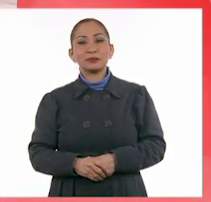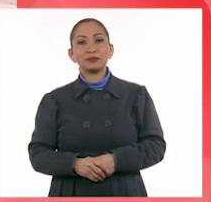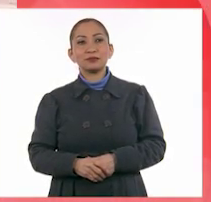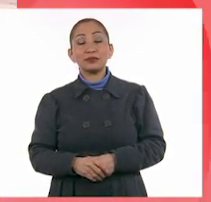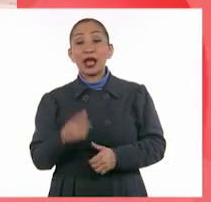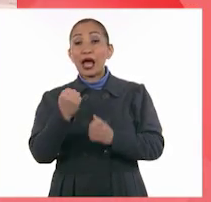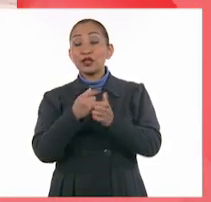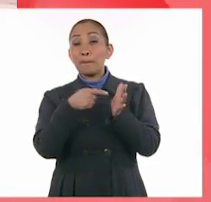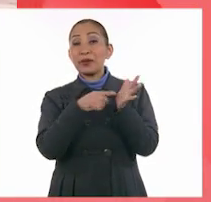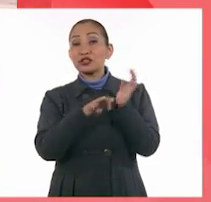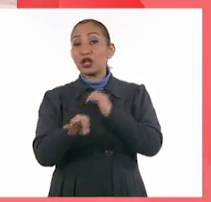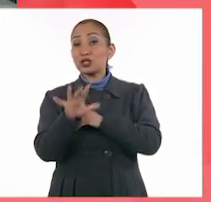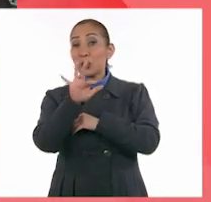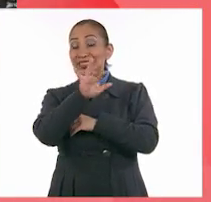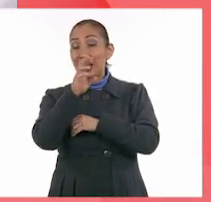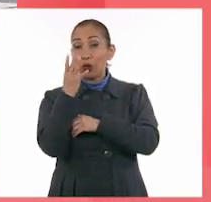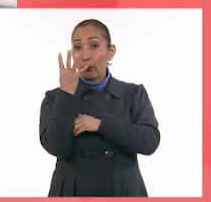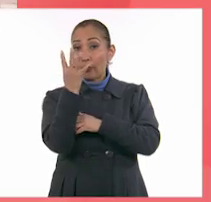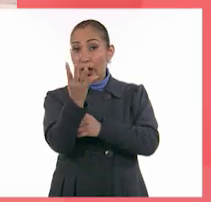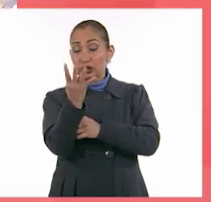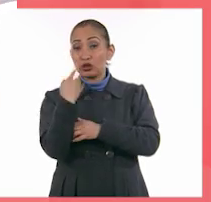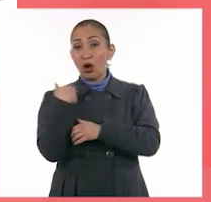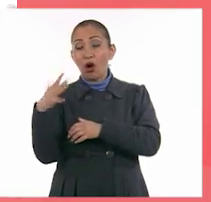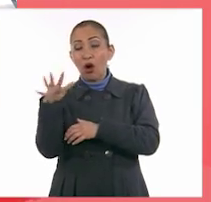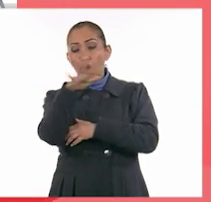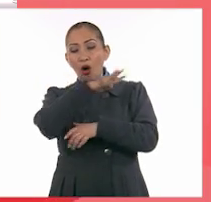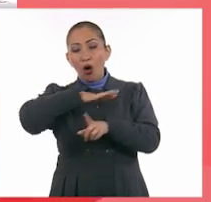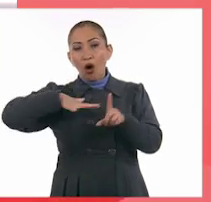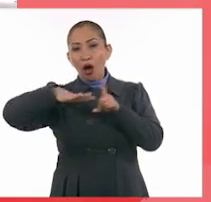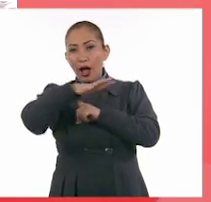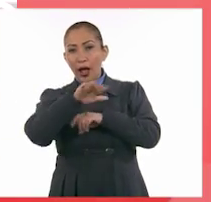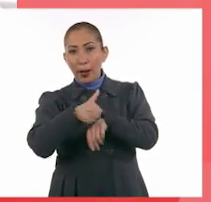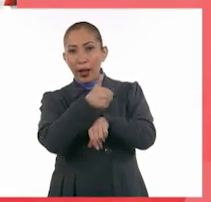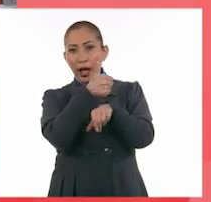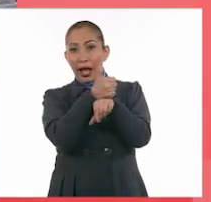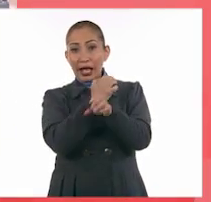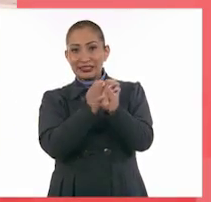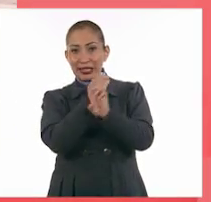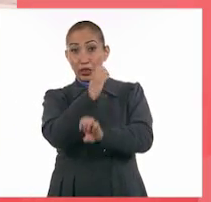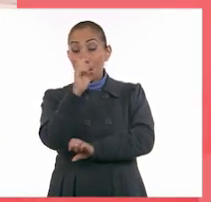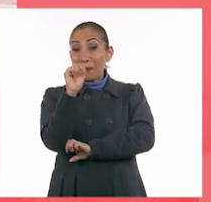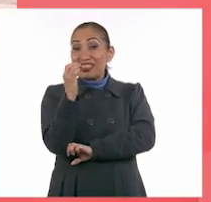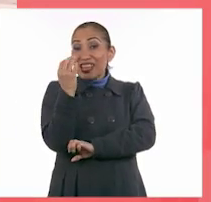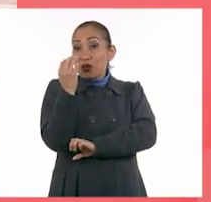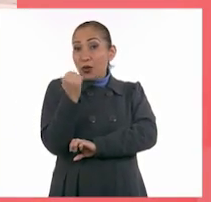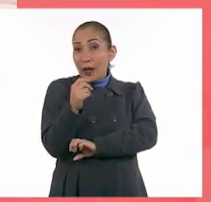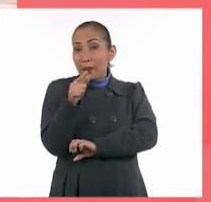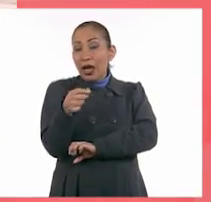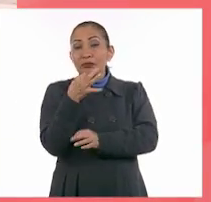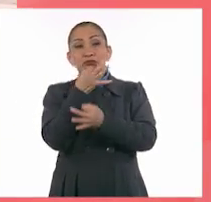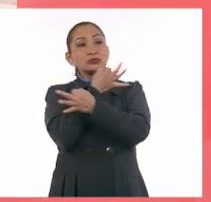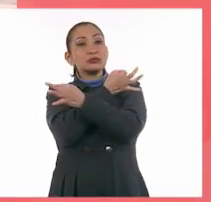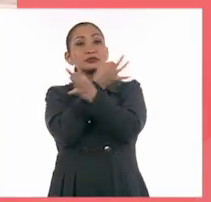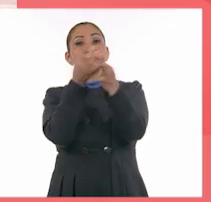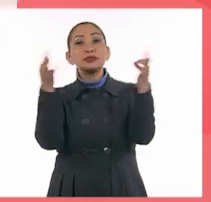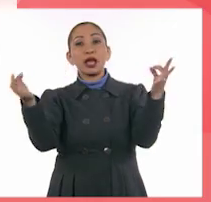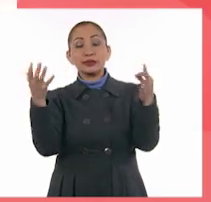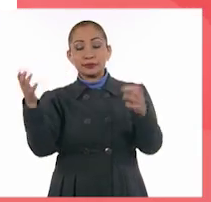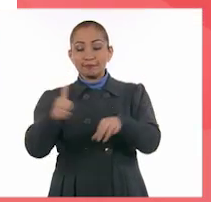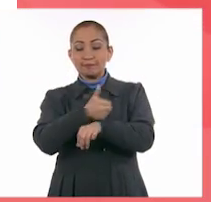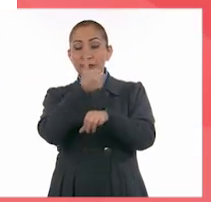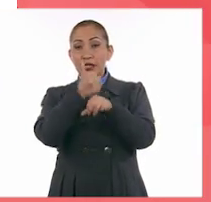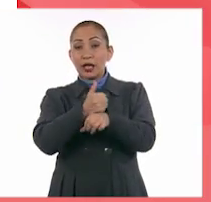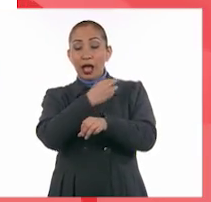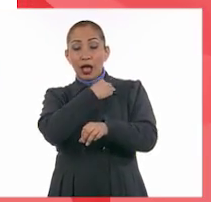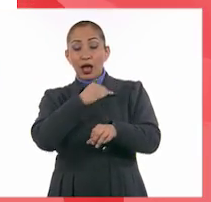En el año de 1954, en el contexto de la creación del Estado 29, se decreta y se crea